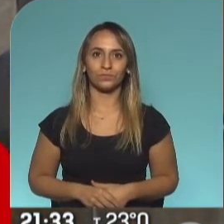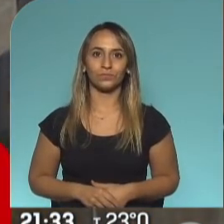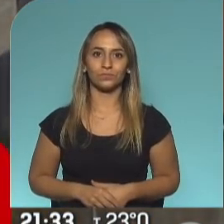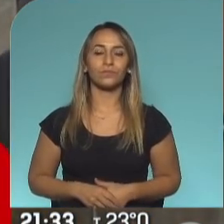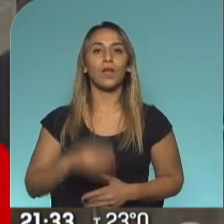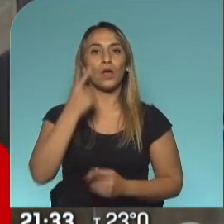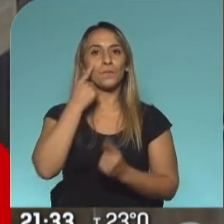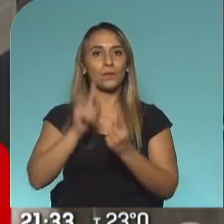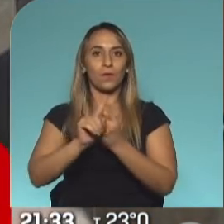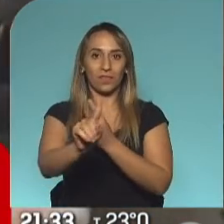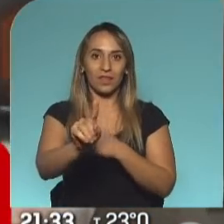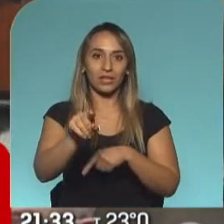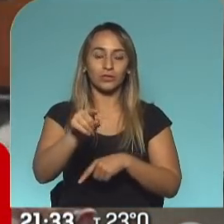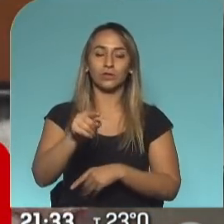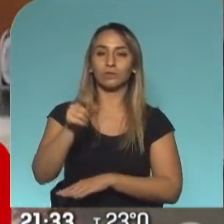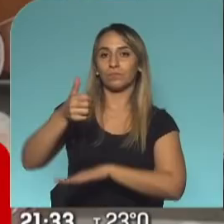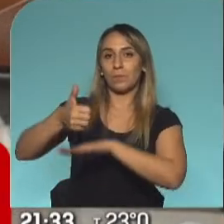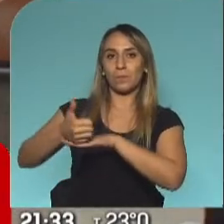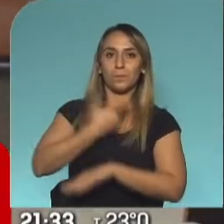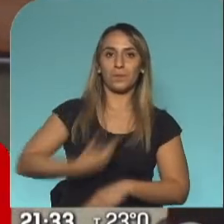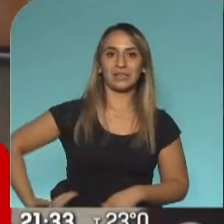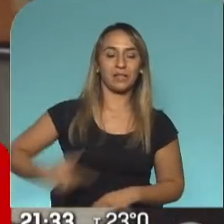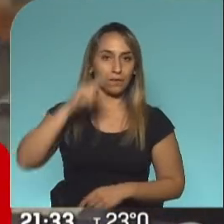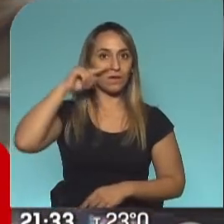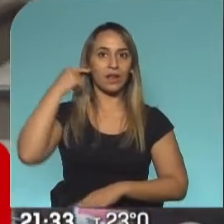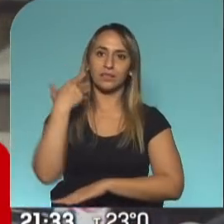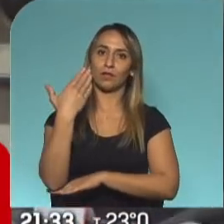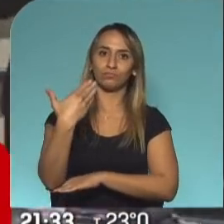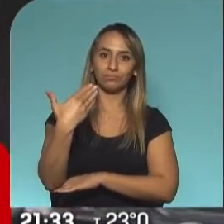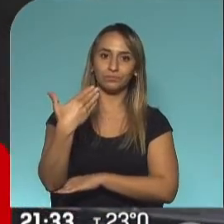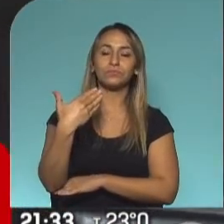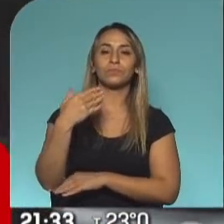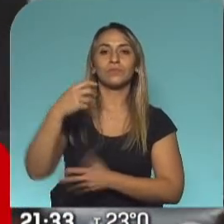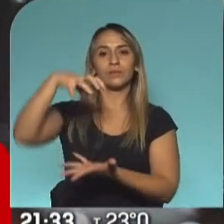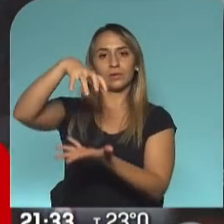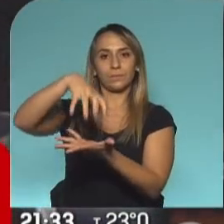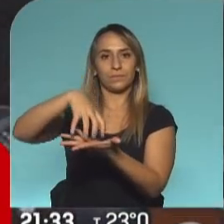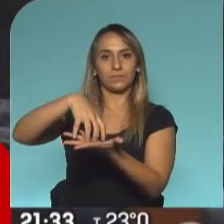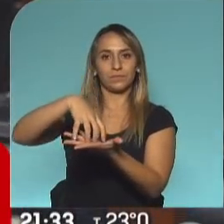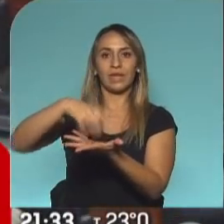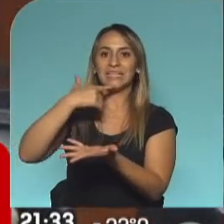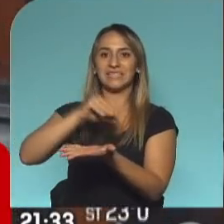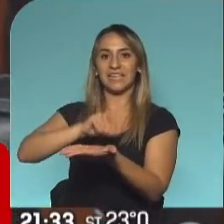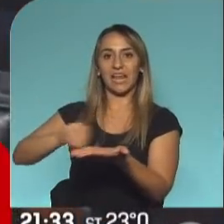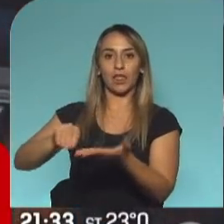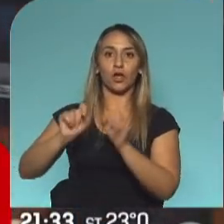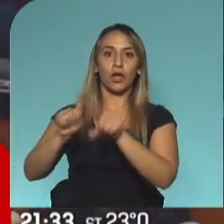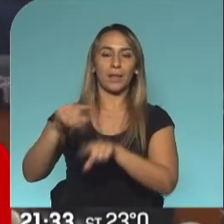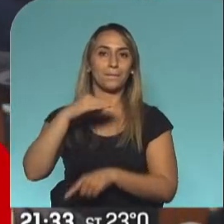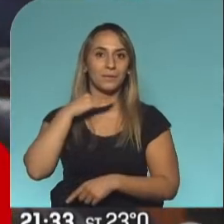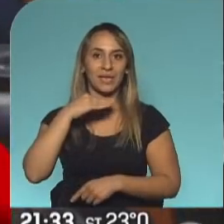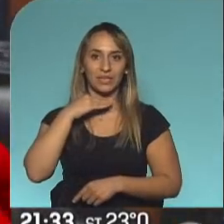En vivo, la palabra del presidente Alberto Fernández en la Cámara de Senadores en